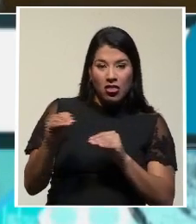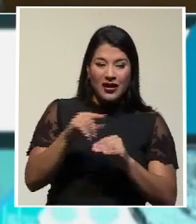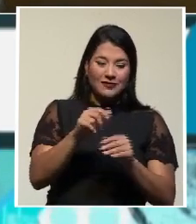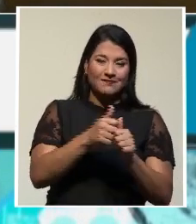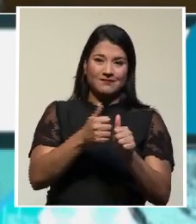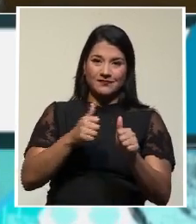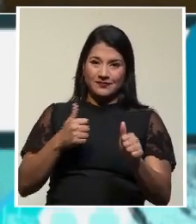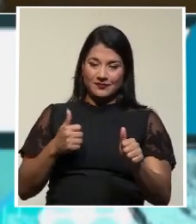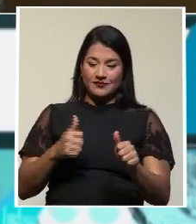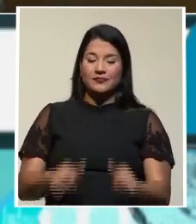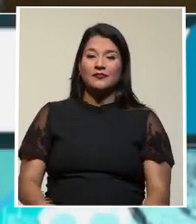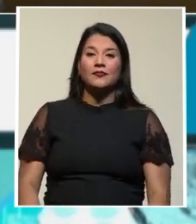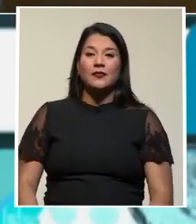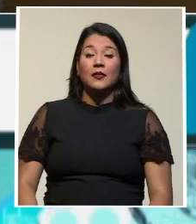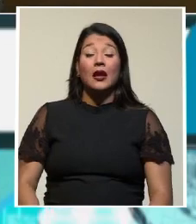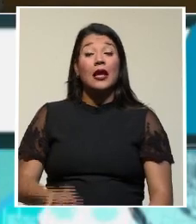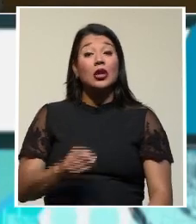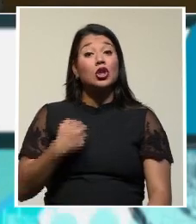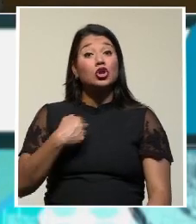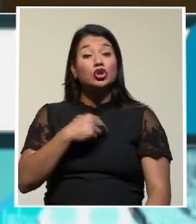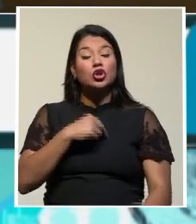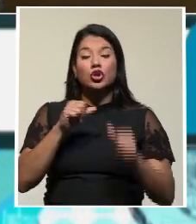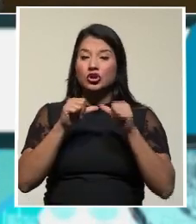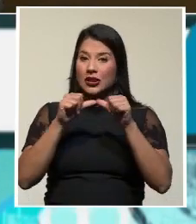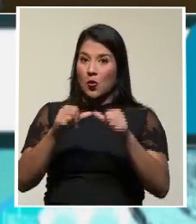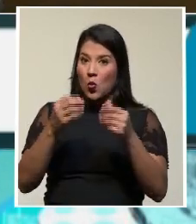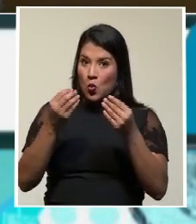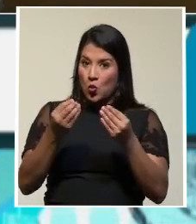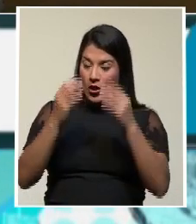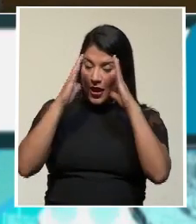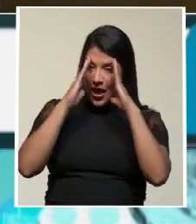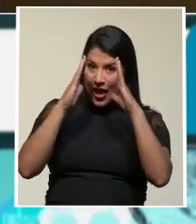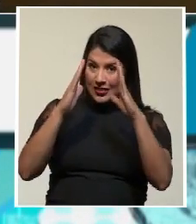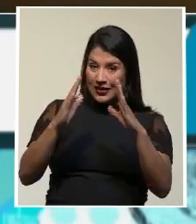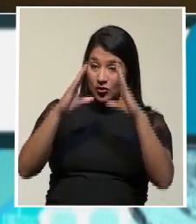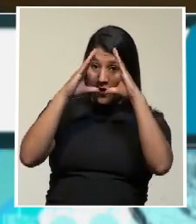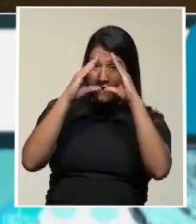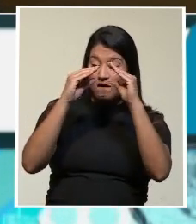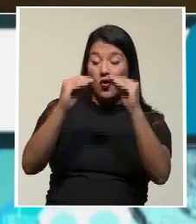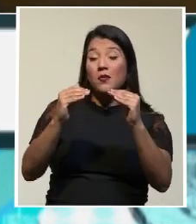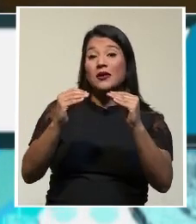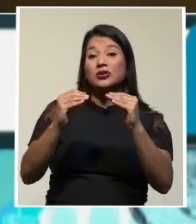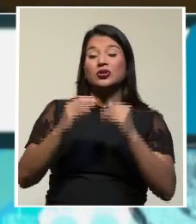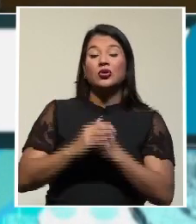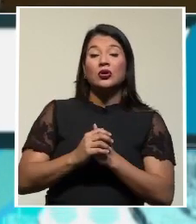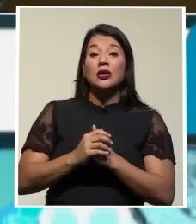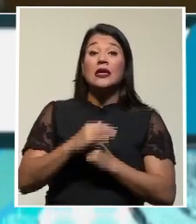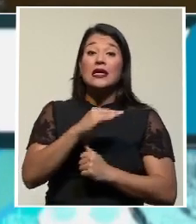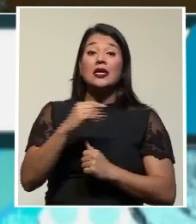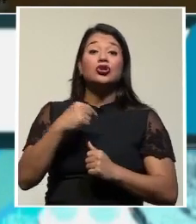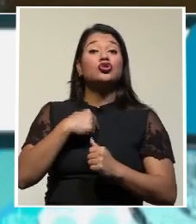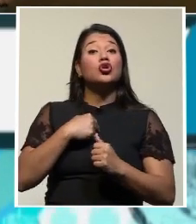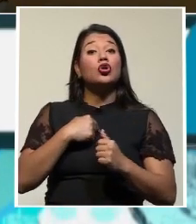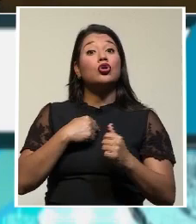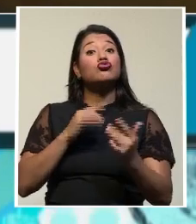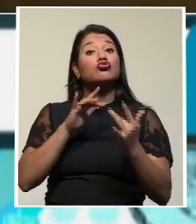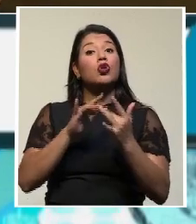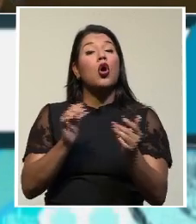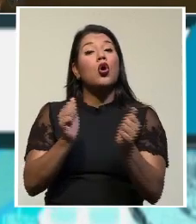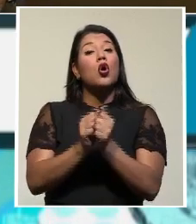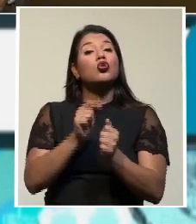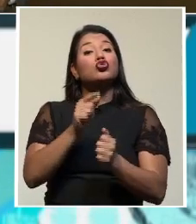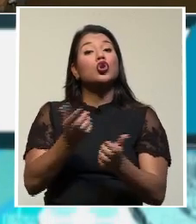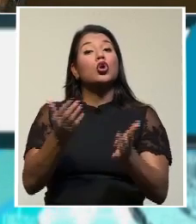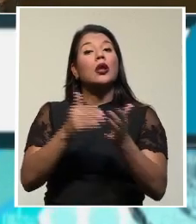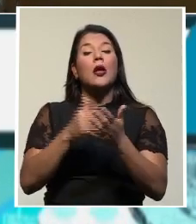a los centros penitenciarios. Don Ernesto, estaremos muy atentos de estas informaciones que se desarrollan. Regreso con usted al estudio. Buenas noches.